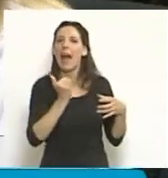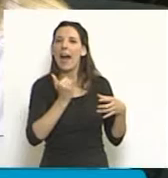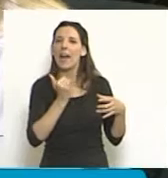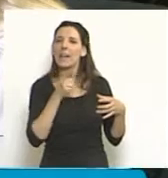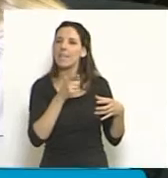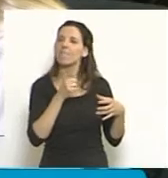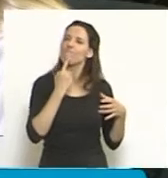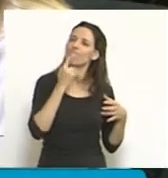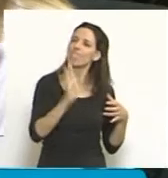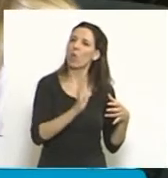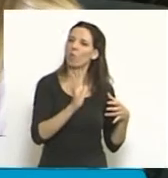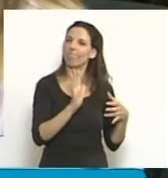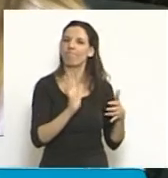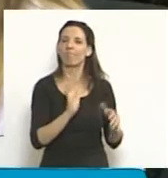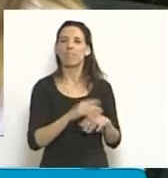de constitucionalidad.